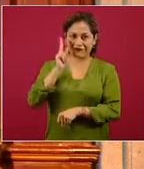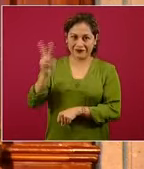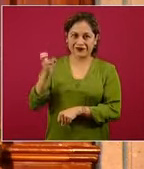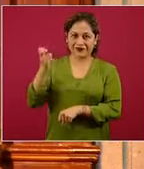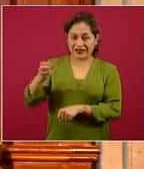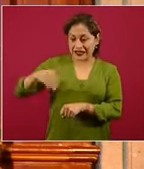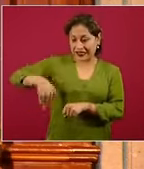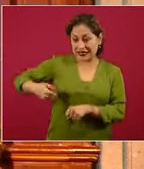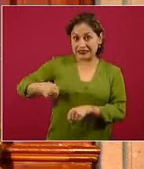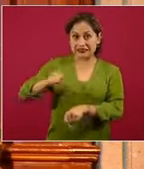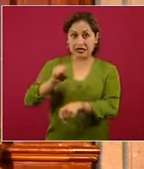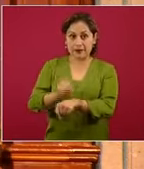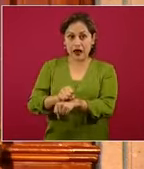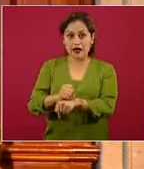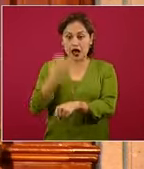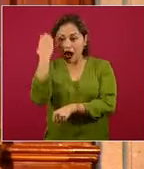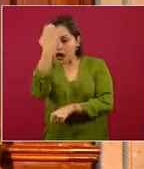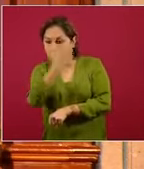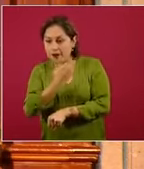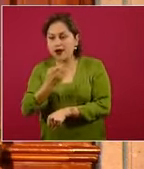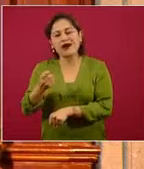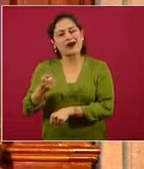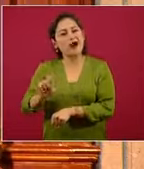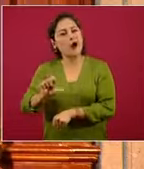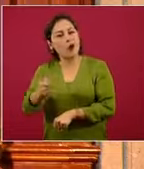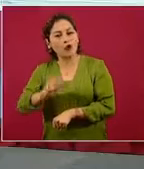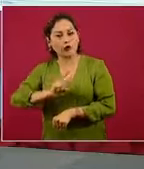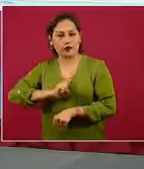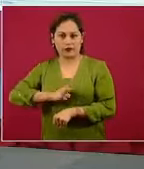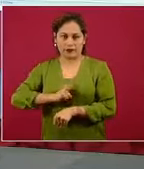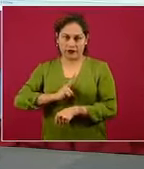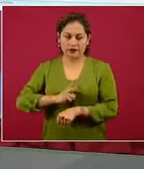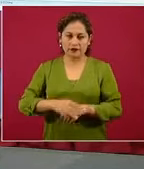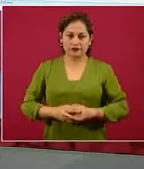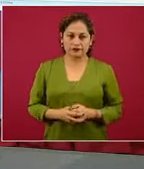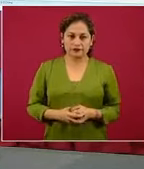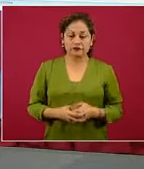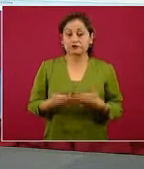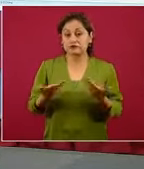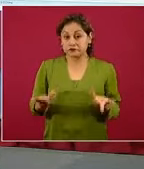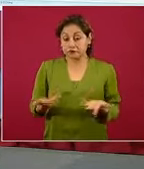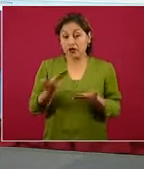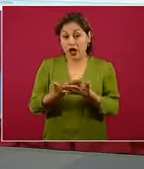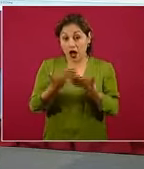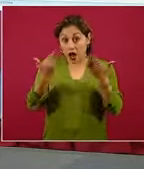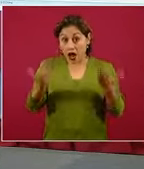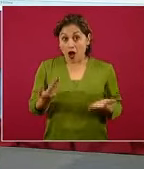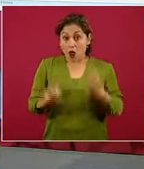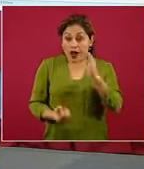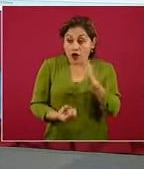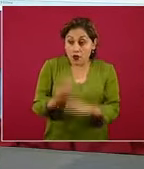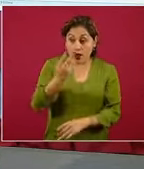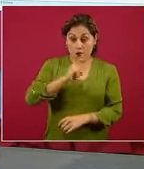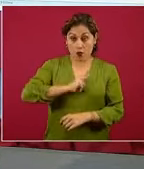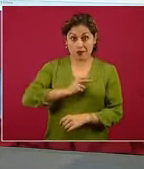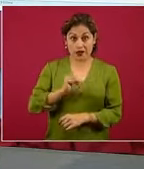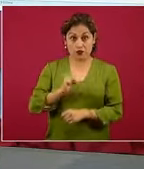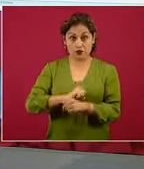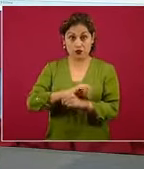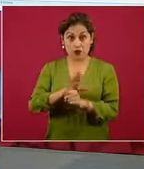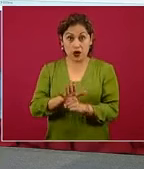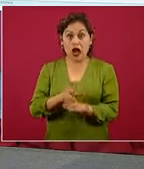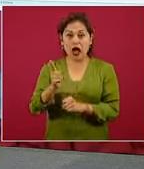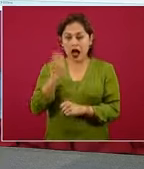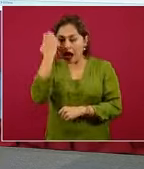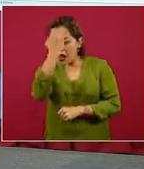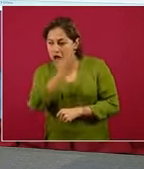semanas. Y lógicamente sumado o aunado a esta nueva enfermedad, a este nuevo virus, pues bueno, la afectación para